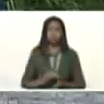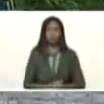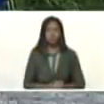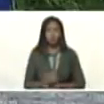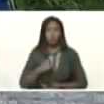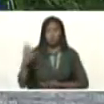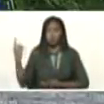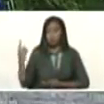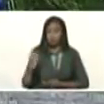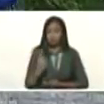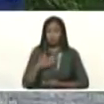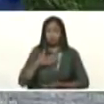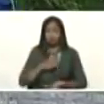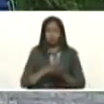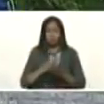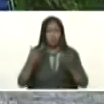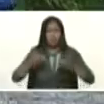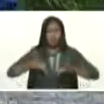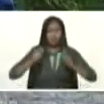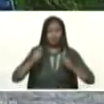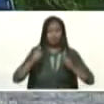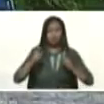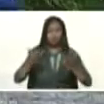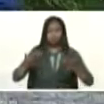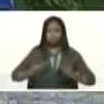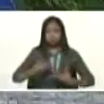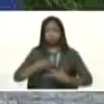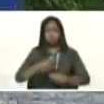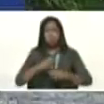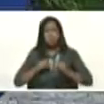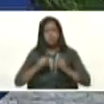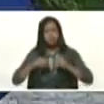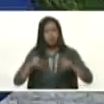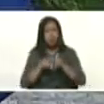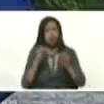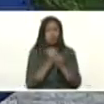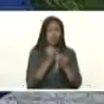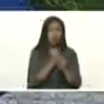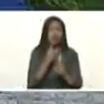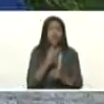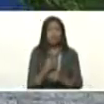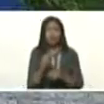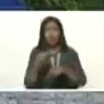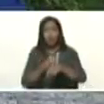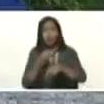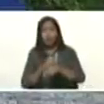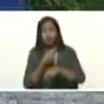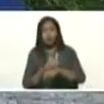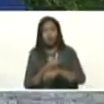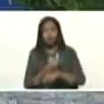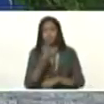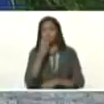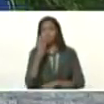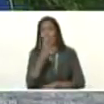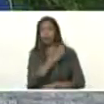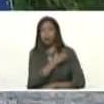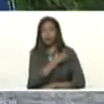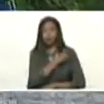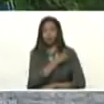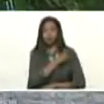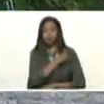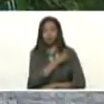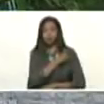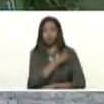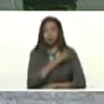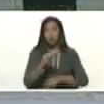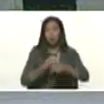dispuesto, listo y presto a continuar nuestro trabajo. Se lo he dicho al gobernador García Carneiro, el